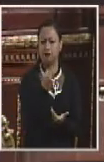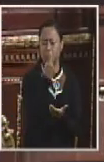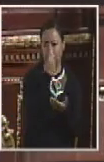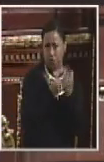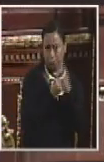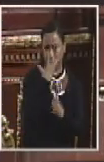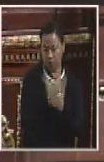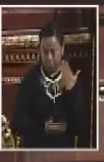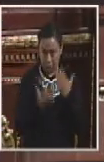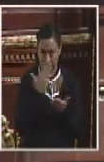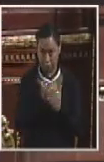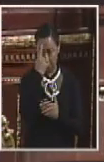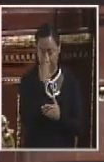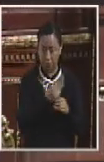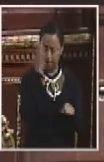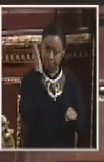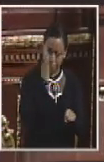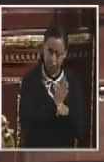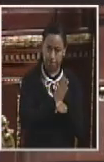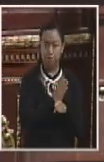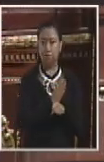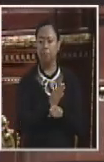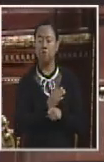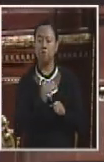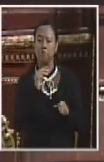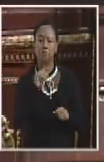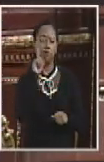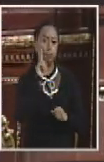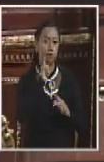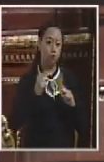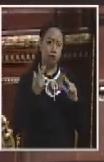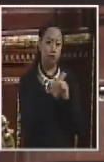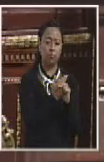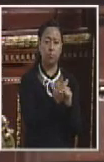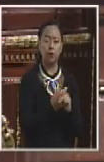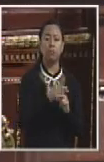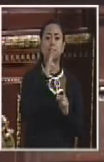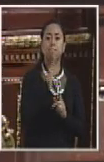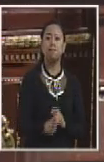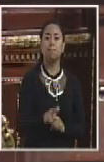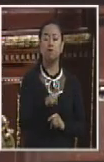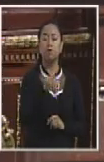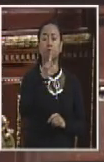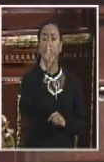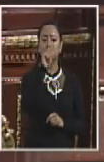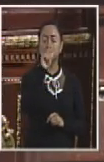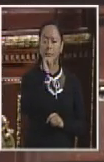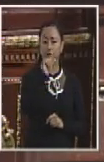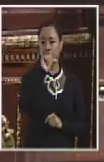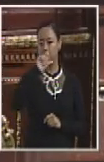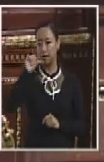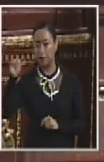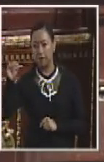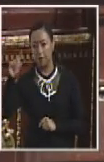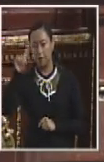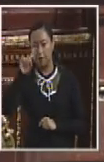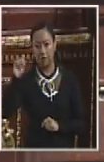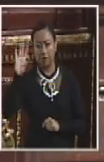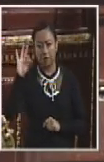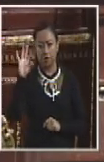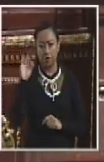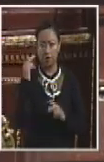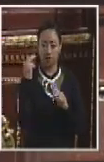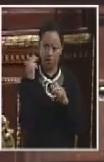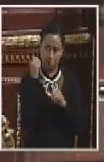el feminicidio, que se castigue desde 70 hasta 140 años de prisión a quien cometa